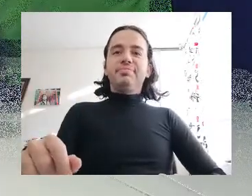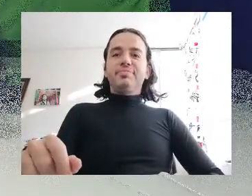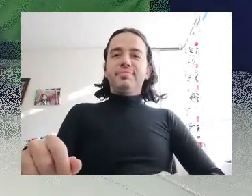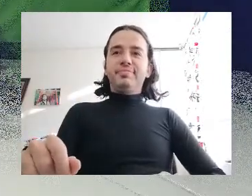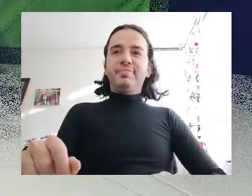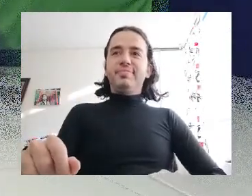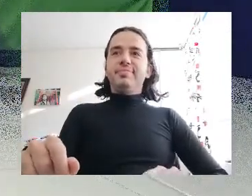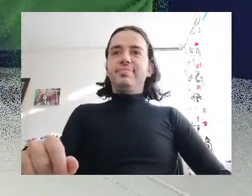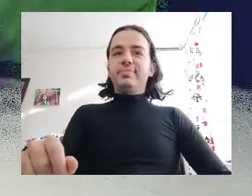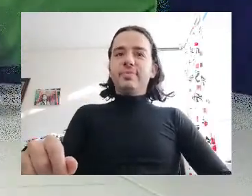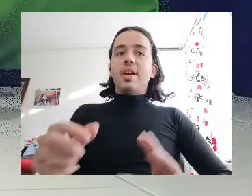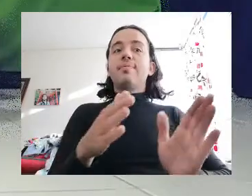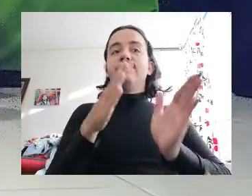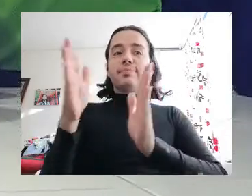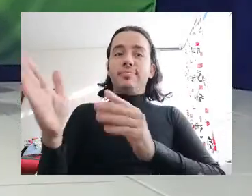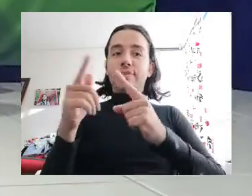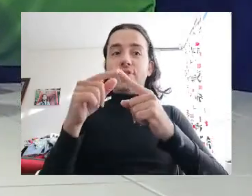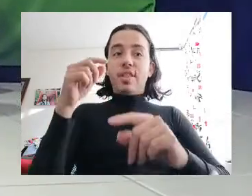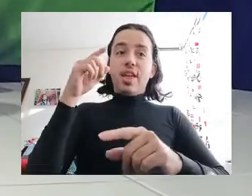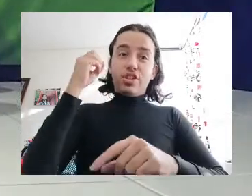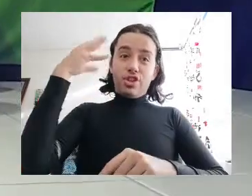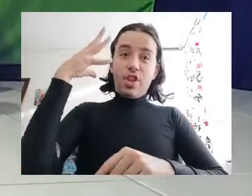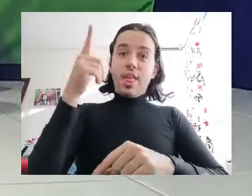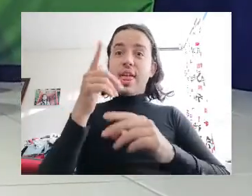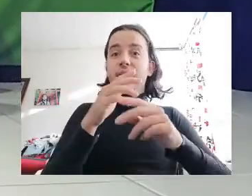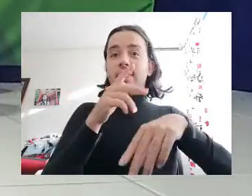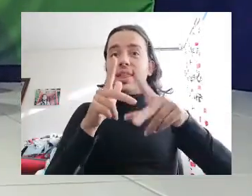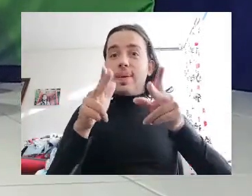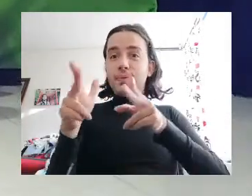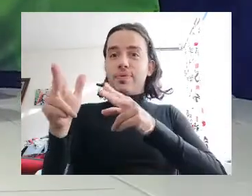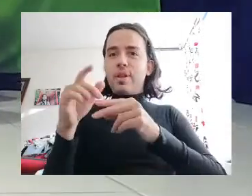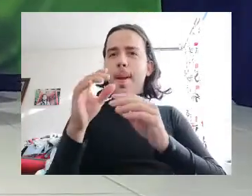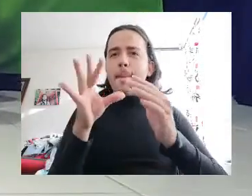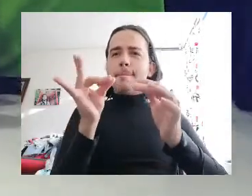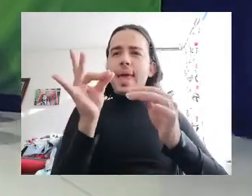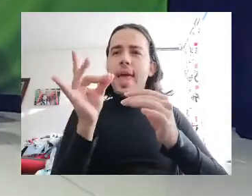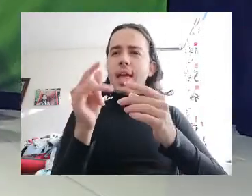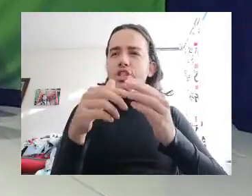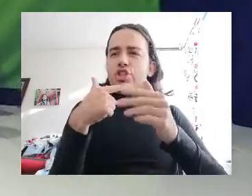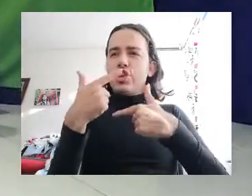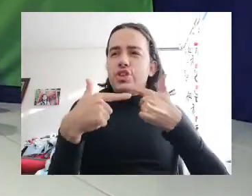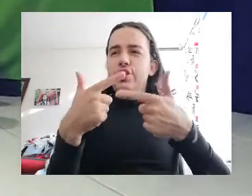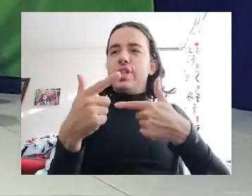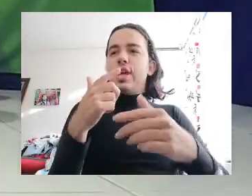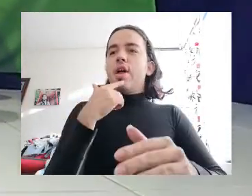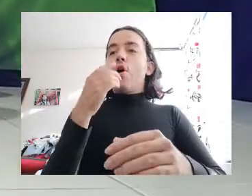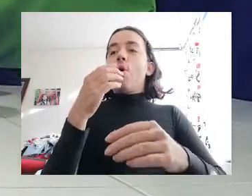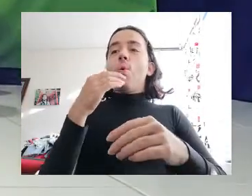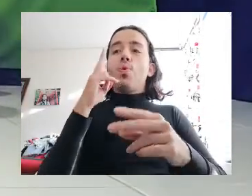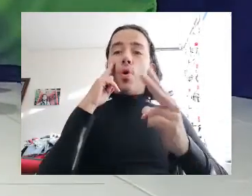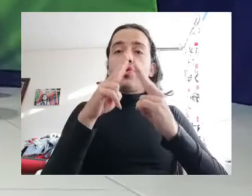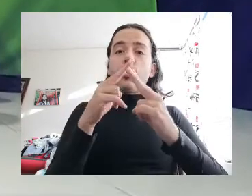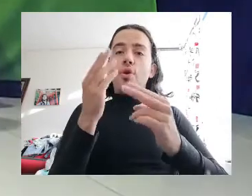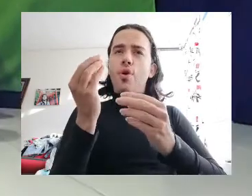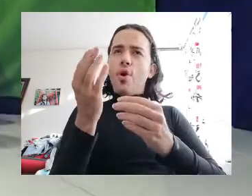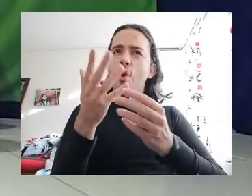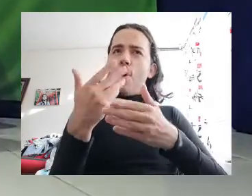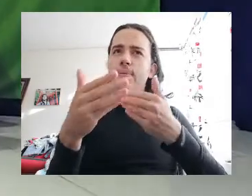Sol, a este ritmo tan del acento se se le conoce como